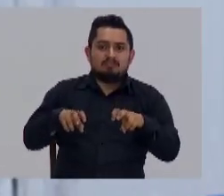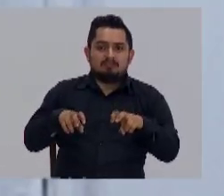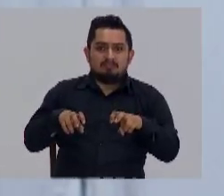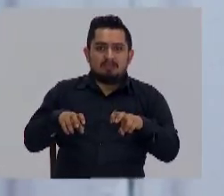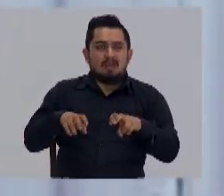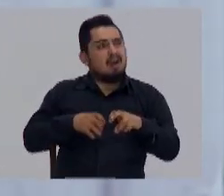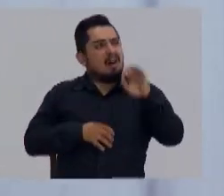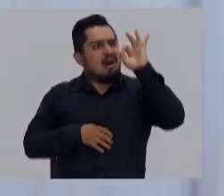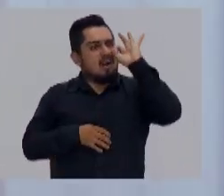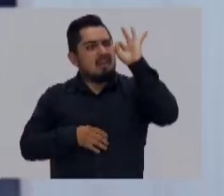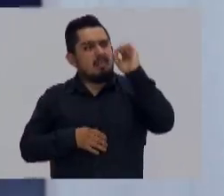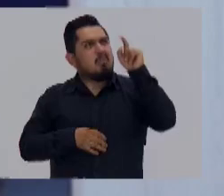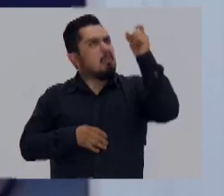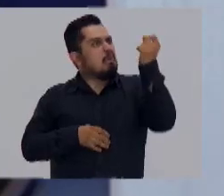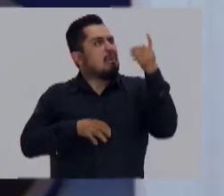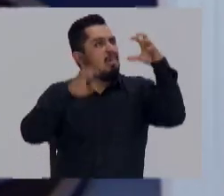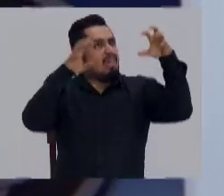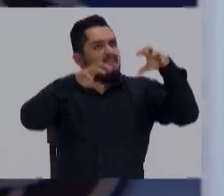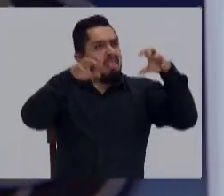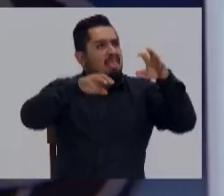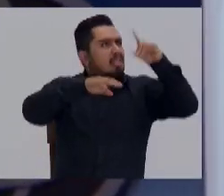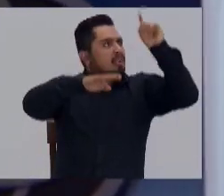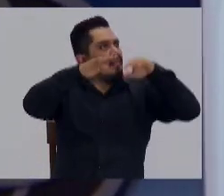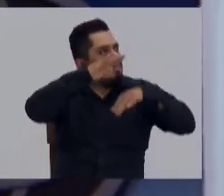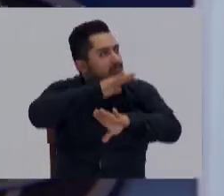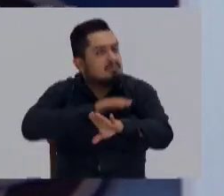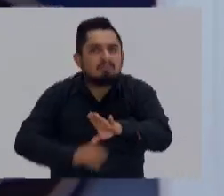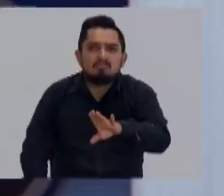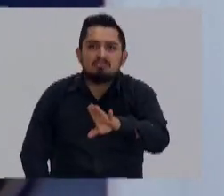Vamos al culto porque está lloviendo, entrémonos.